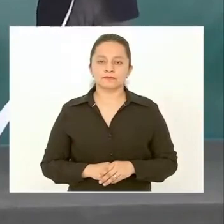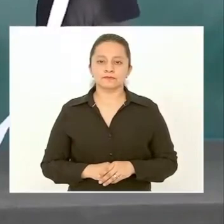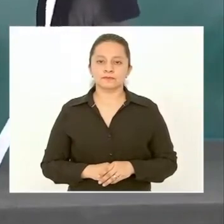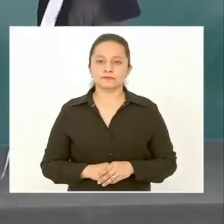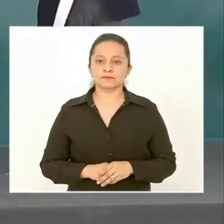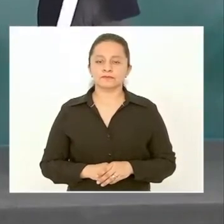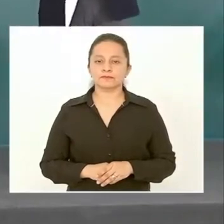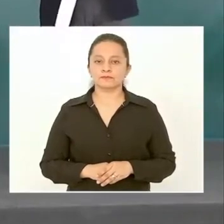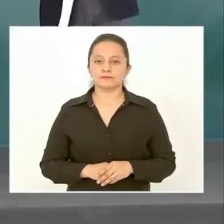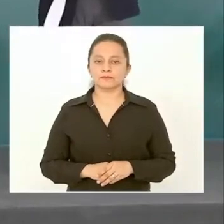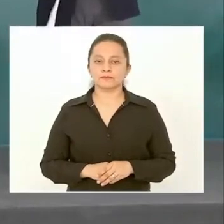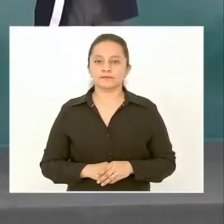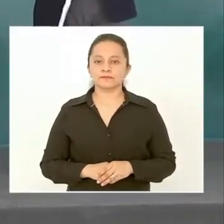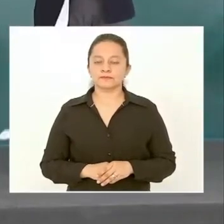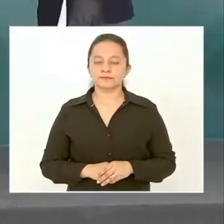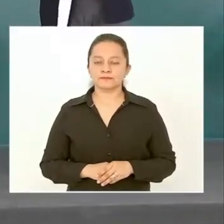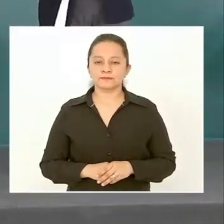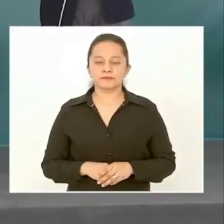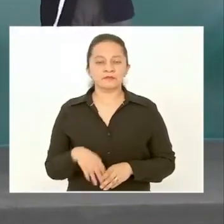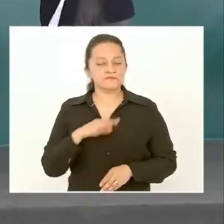muchas felicidades